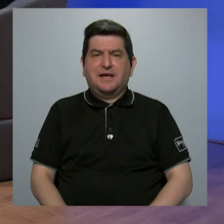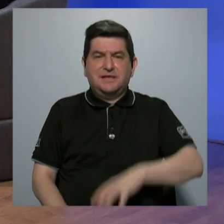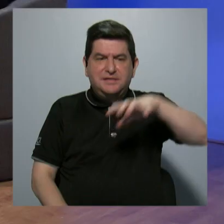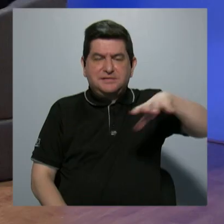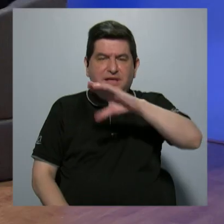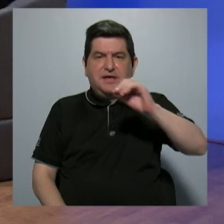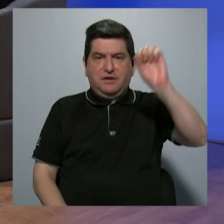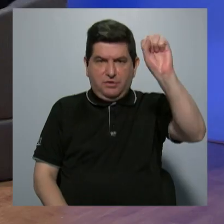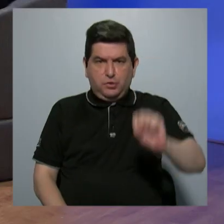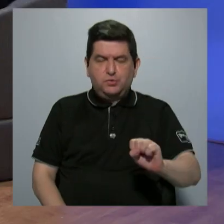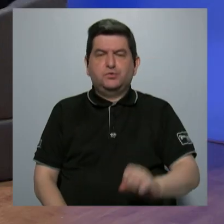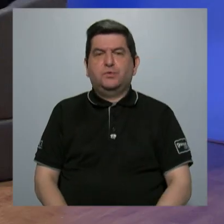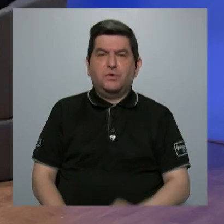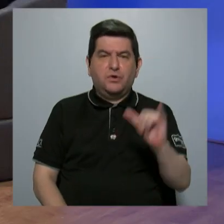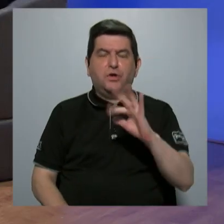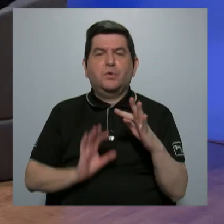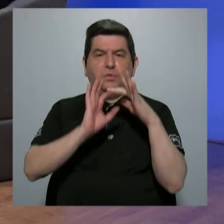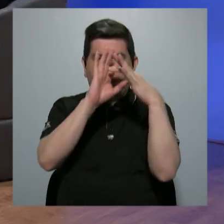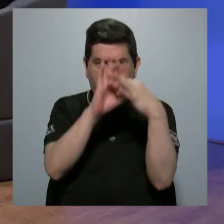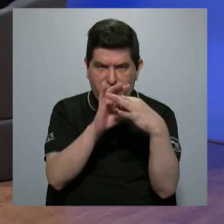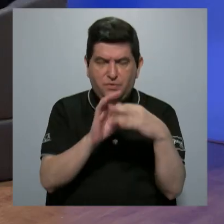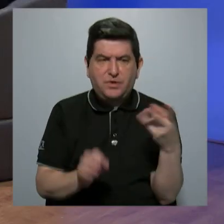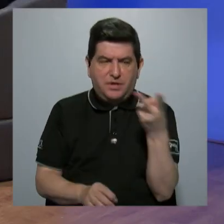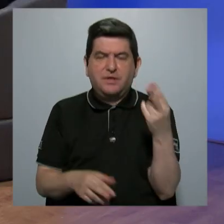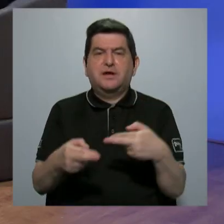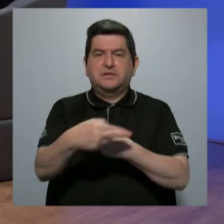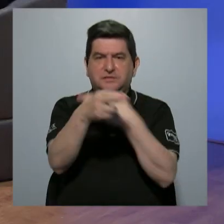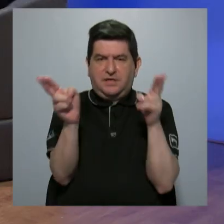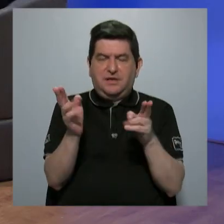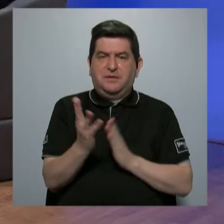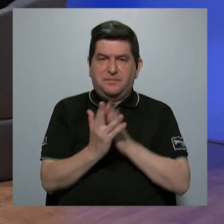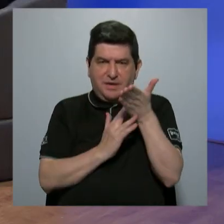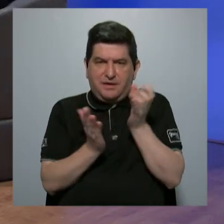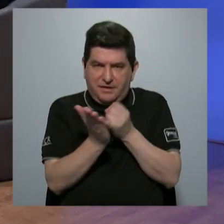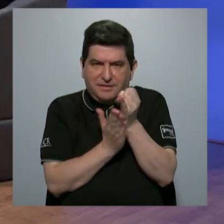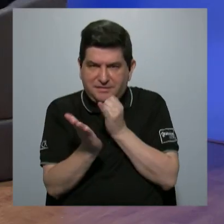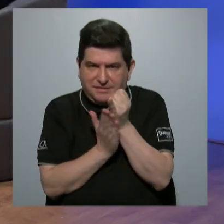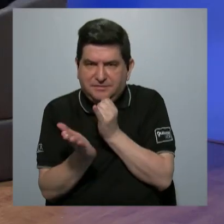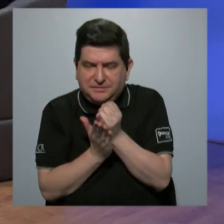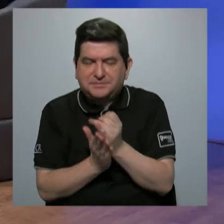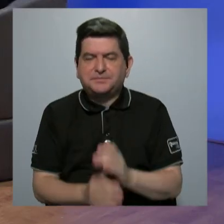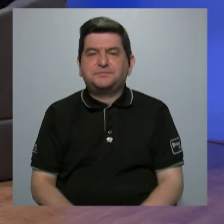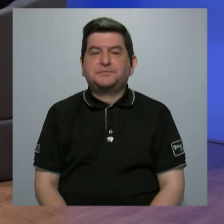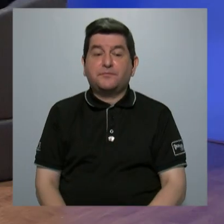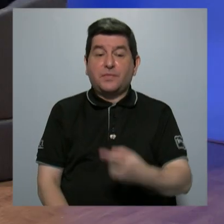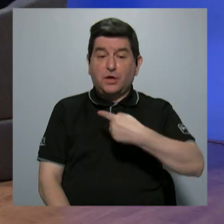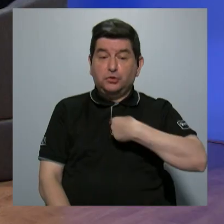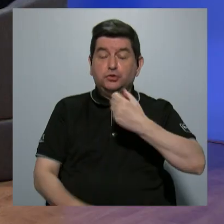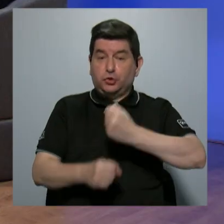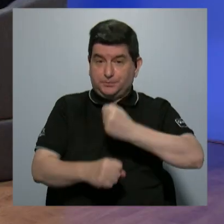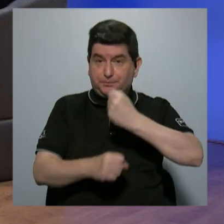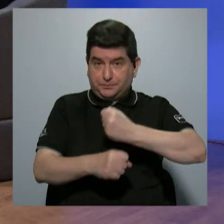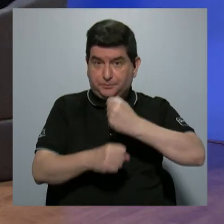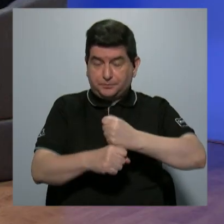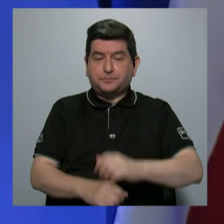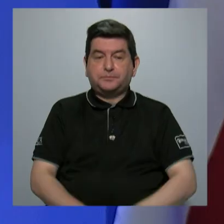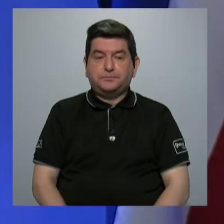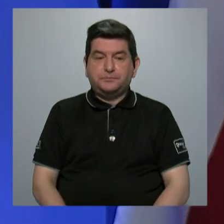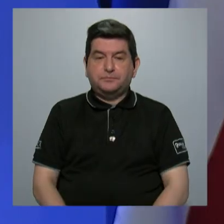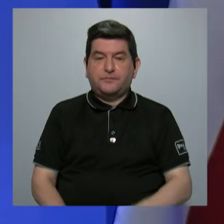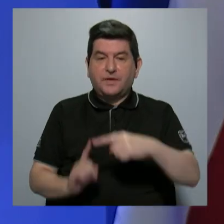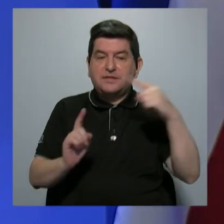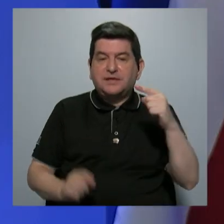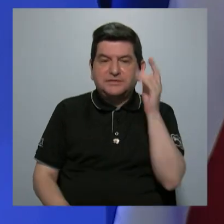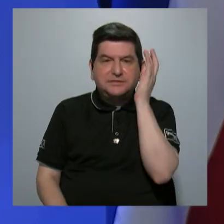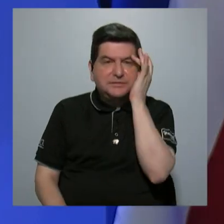eso me siento también vinculada a estas 2 regiones a través de la investigación. Yo trabajo desde la